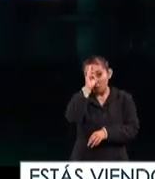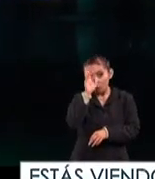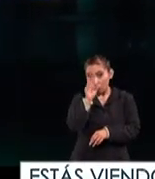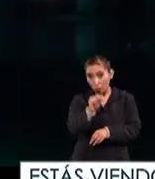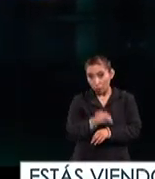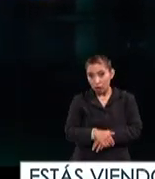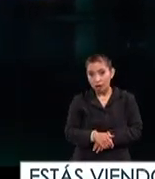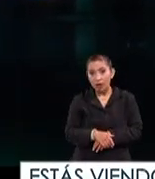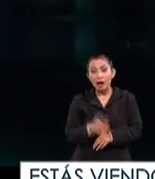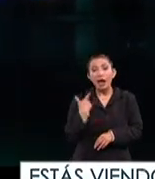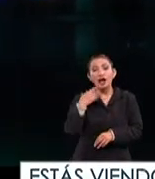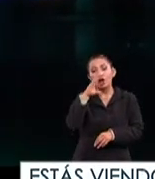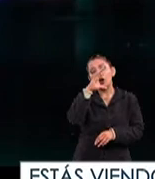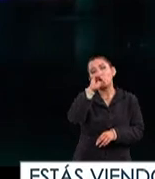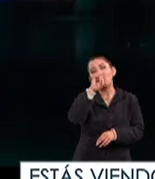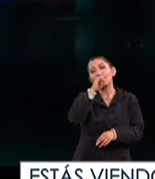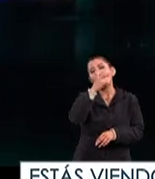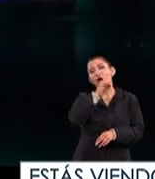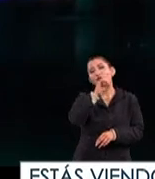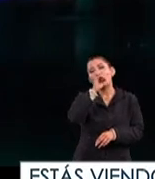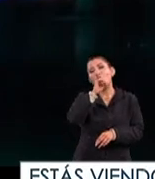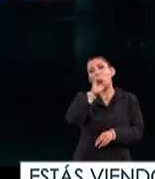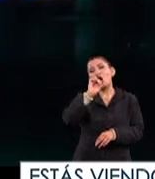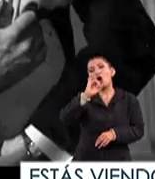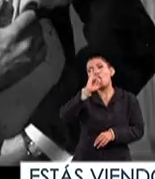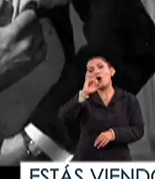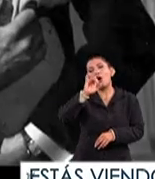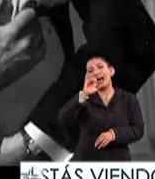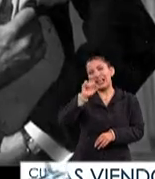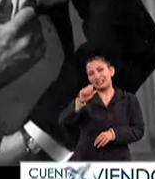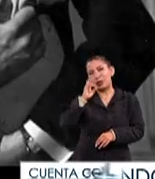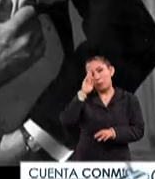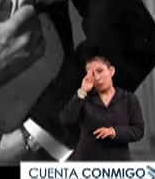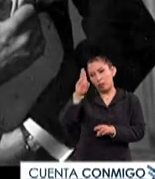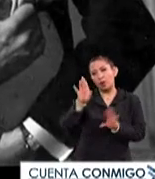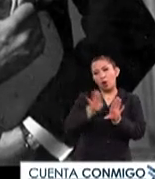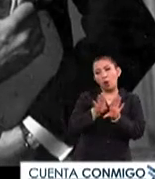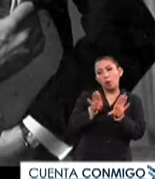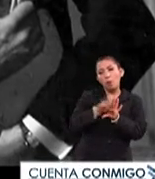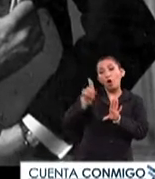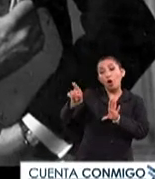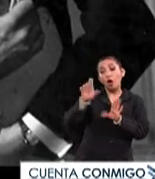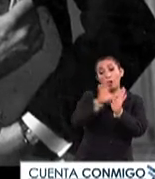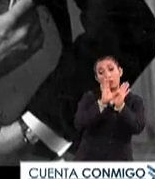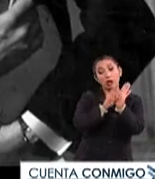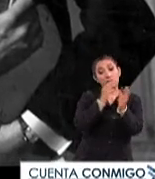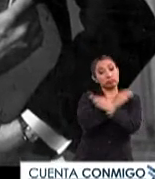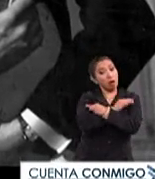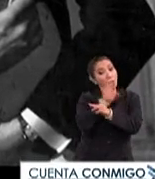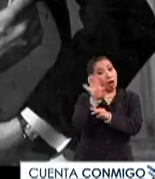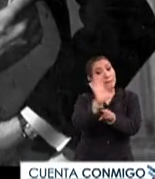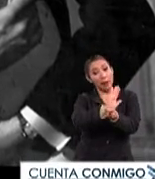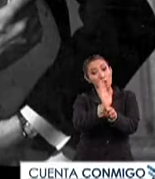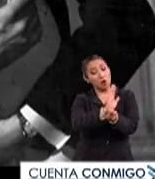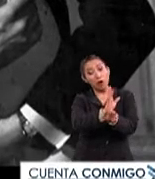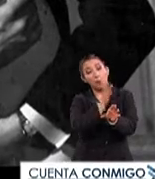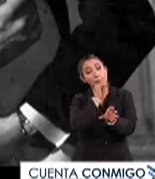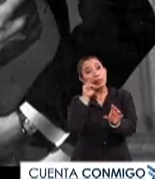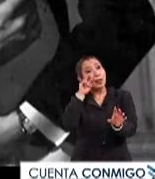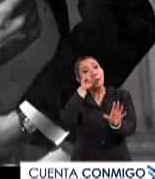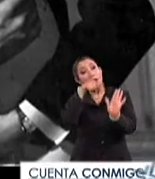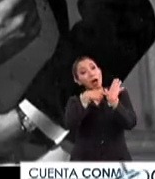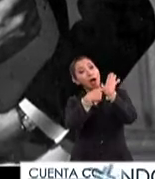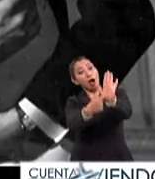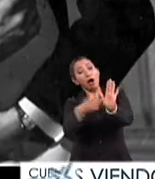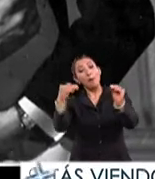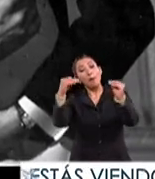que estaba el código Hays, justo el código Hays impedía, o sea, era como este código moral en donde las películas no podían